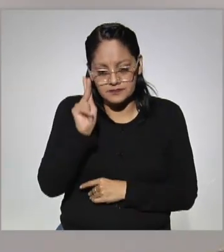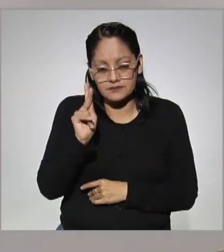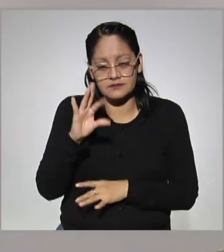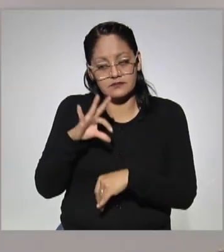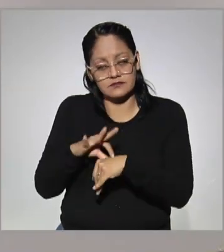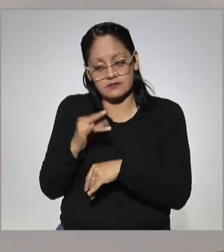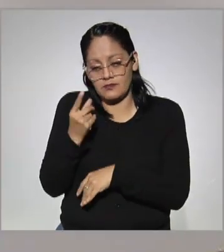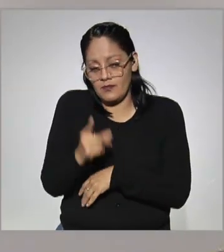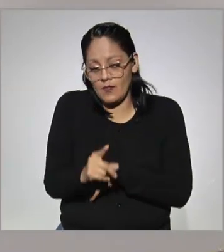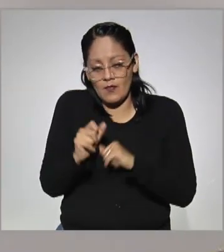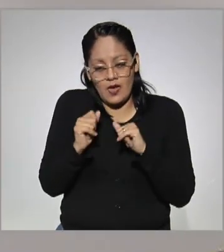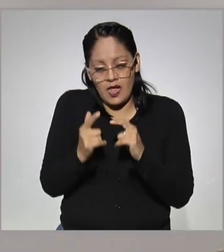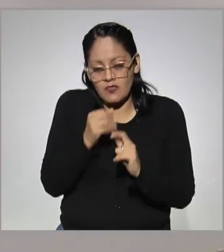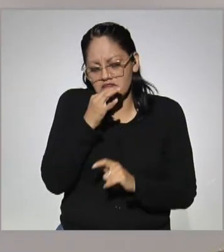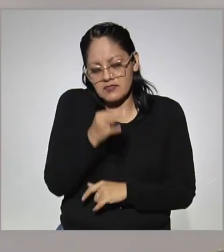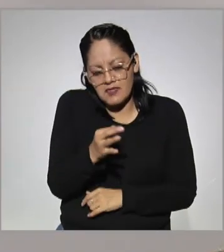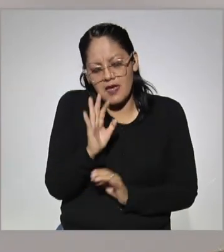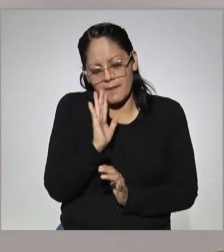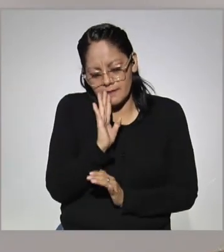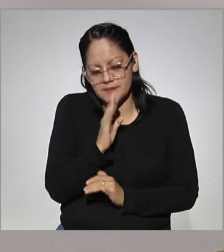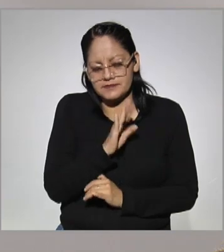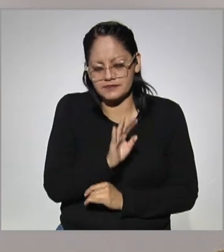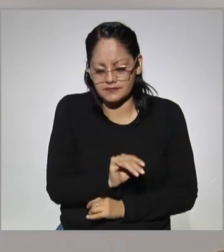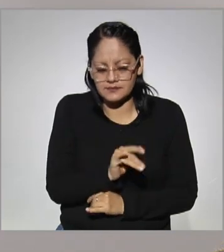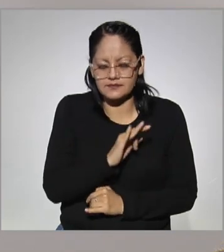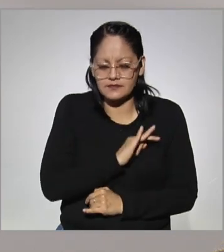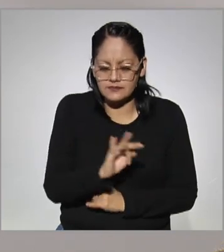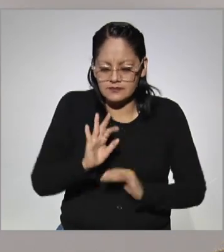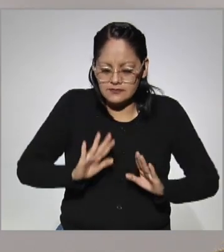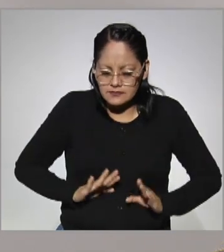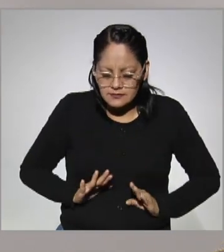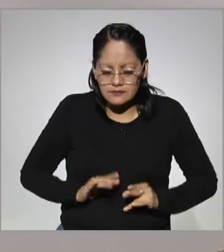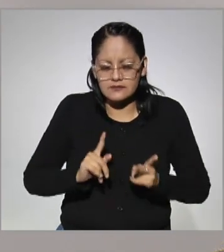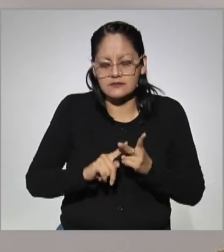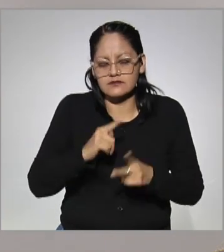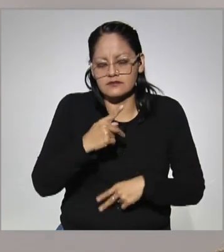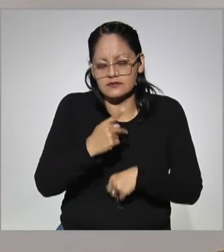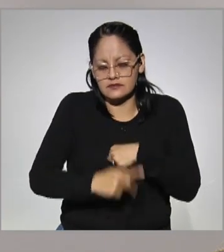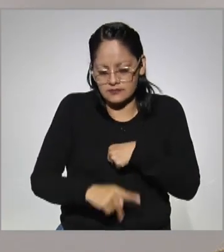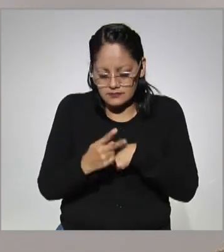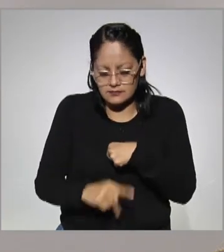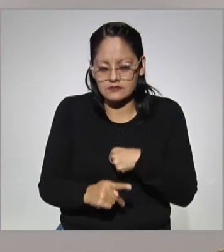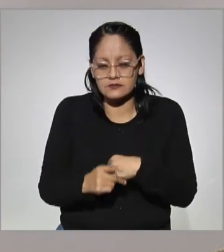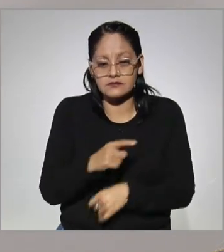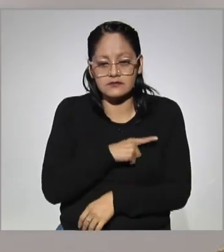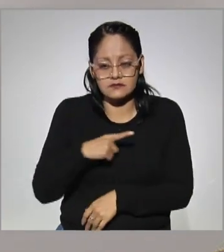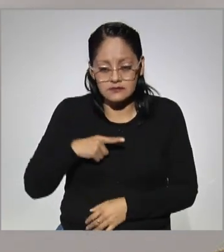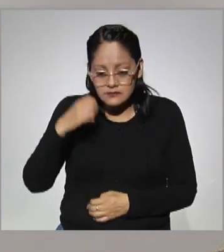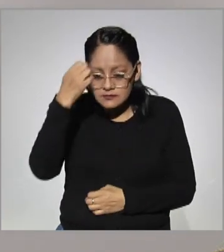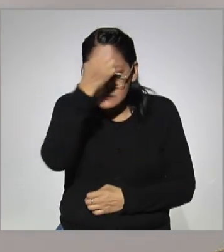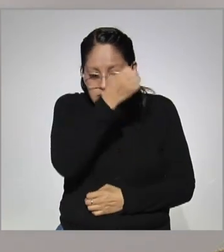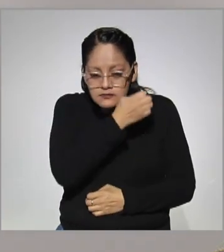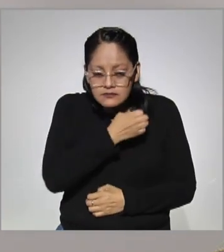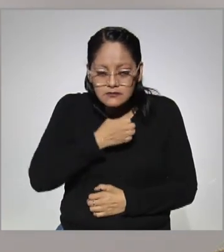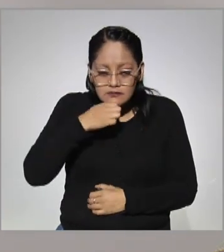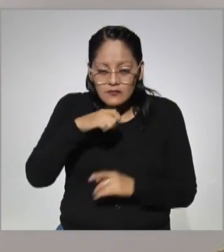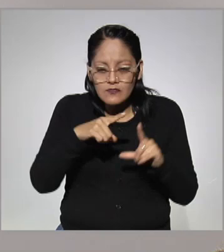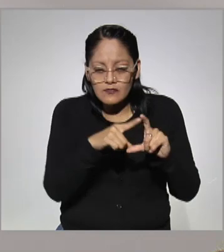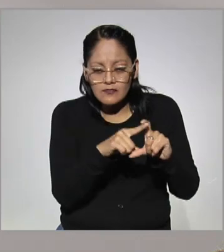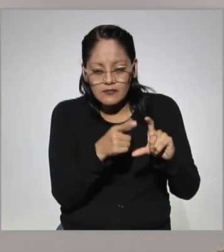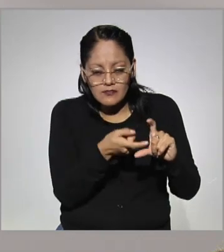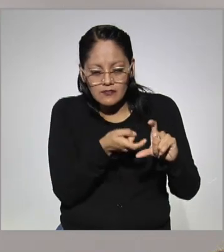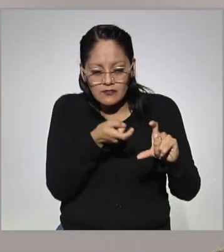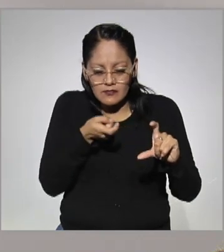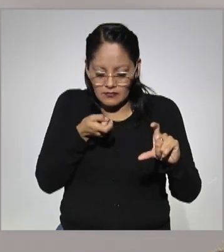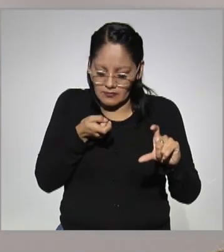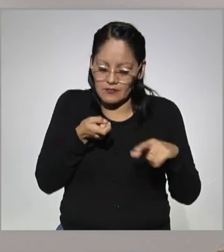indicación. Si hay ciertas características, factores de riesgo, deberían de hacer un examen ginecológico más que la prueba del